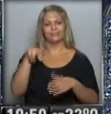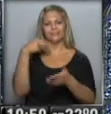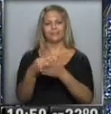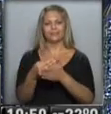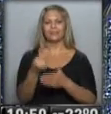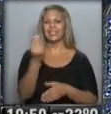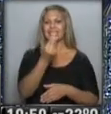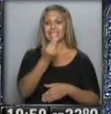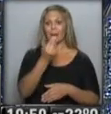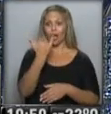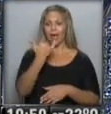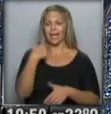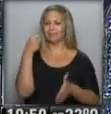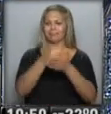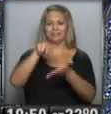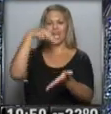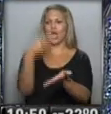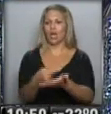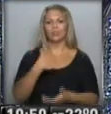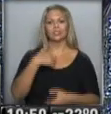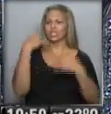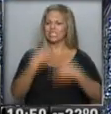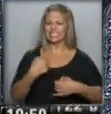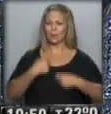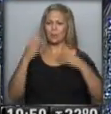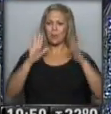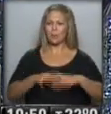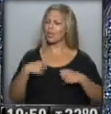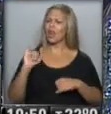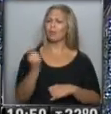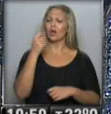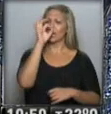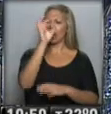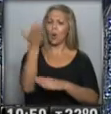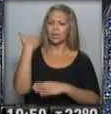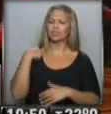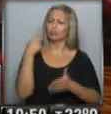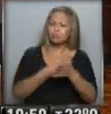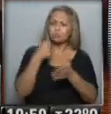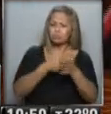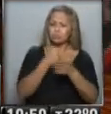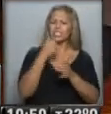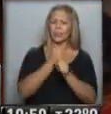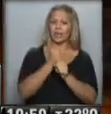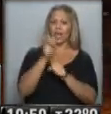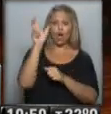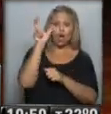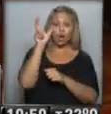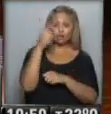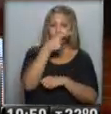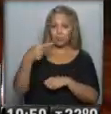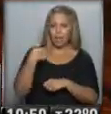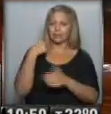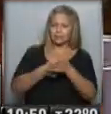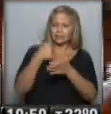El sábado de knockout, muchachos, tenemos knockout. Sí, no, estoy de puta madre, estoy preparado mejor que nunca. Trabajé estas 8 semanas